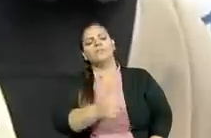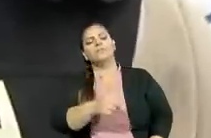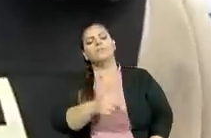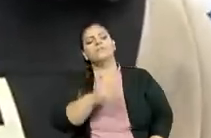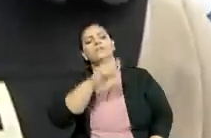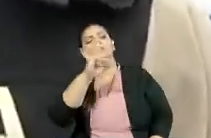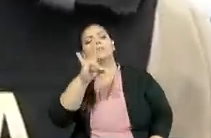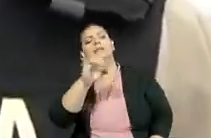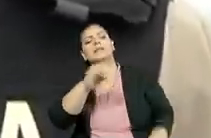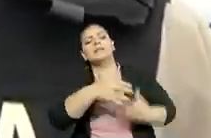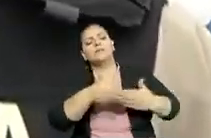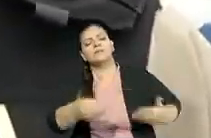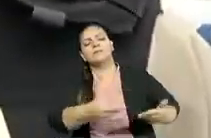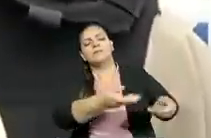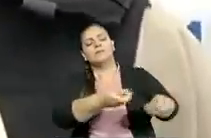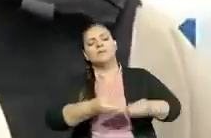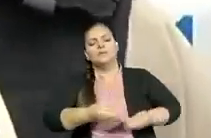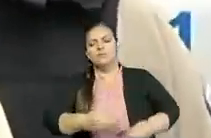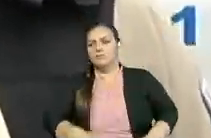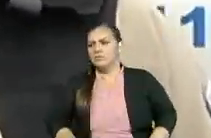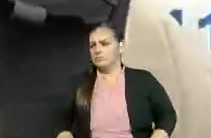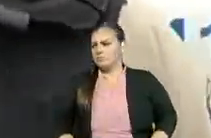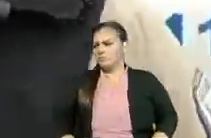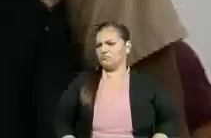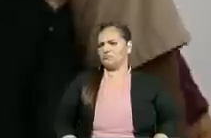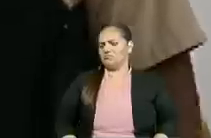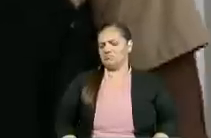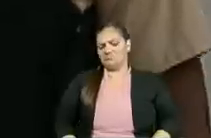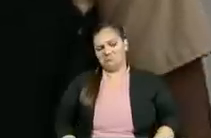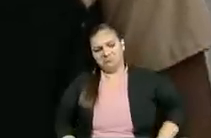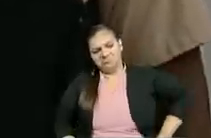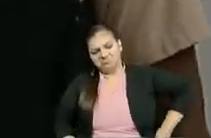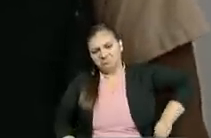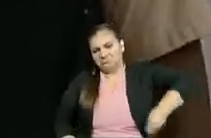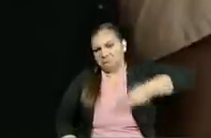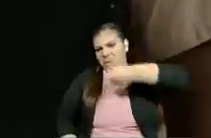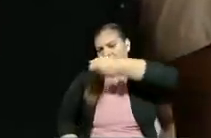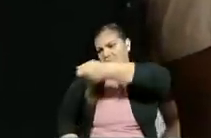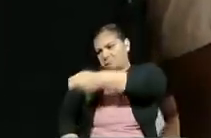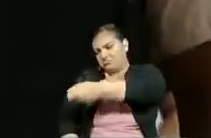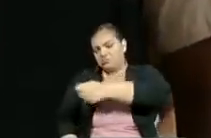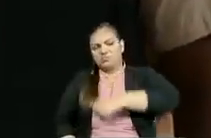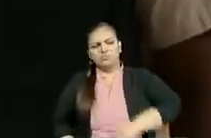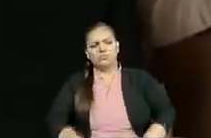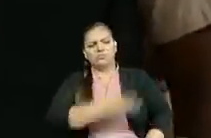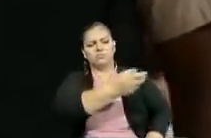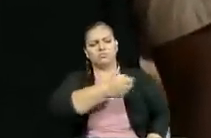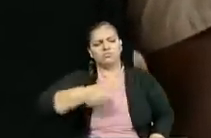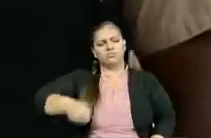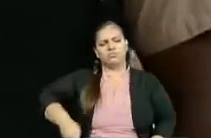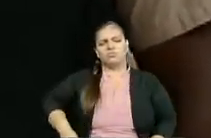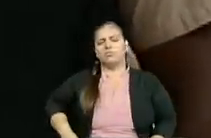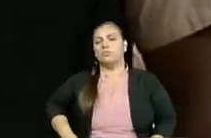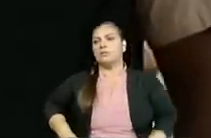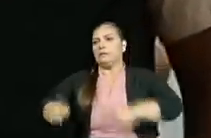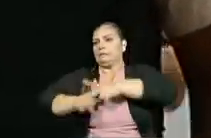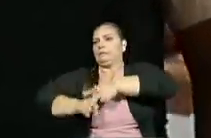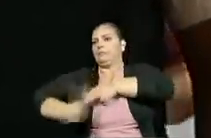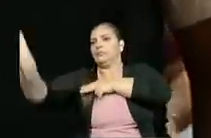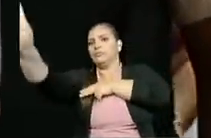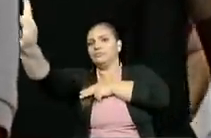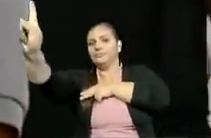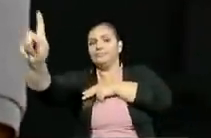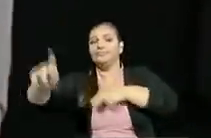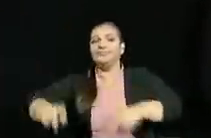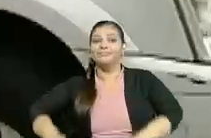camión. El sujeto procede a darse a la fuga por los interiores del mercado artesanal. Ahora que este sujeto está